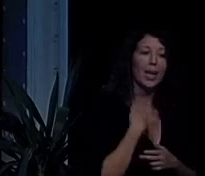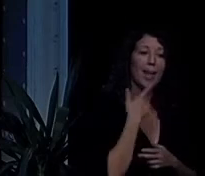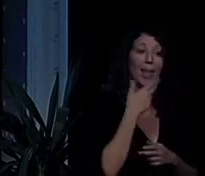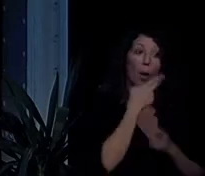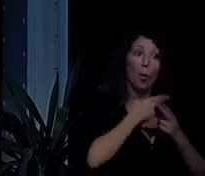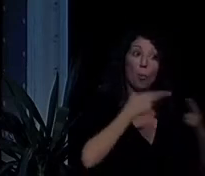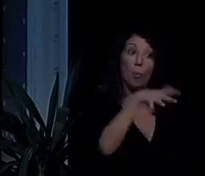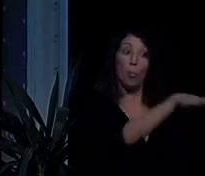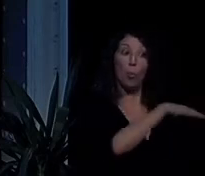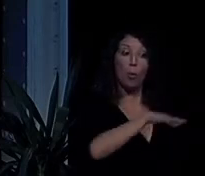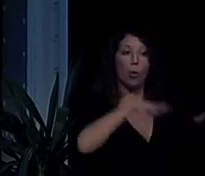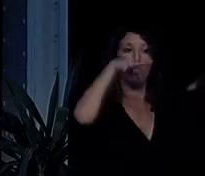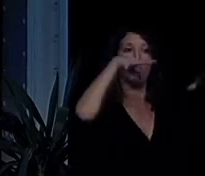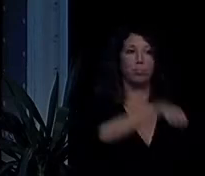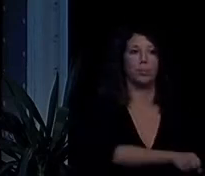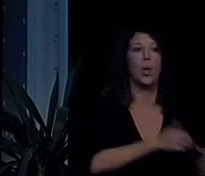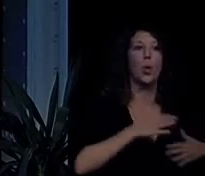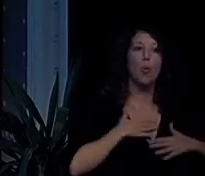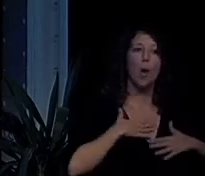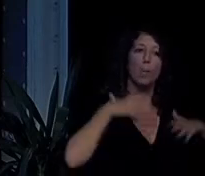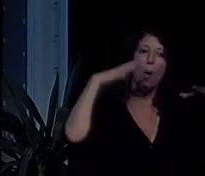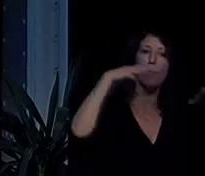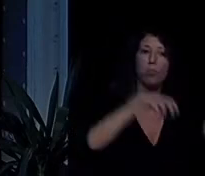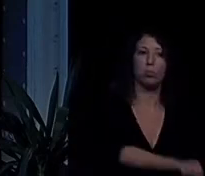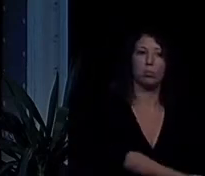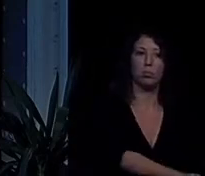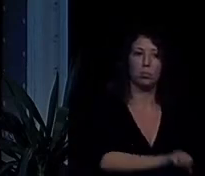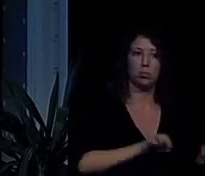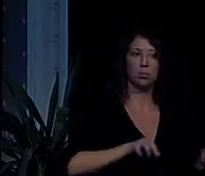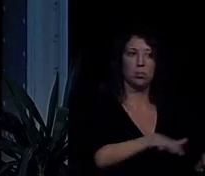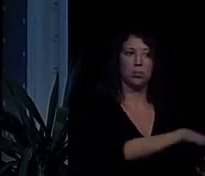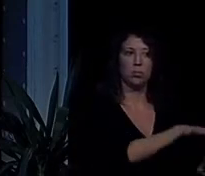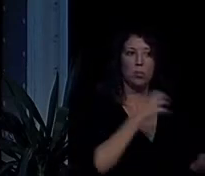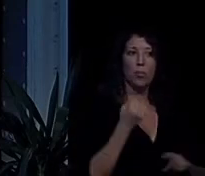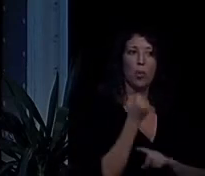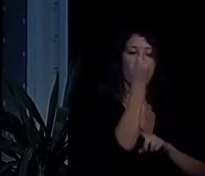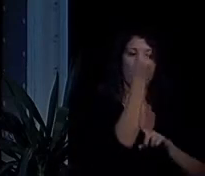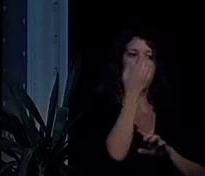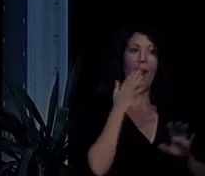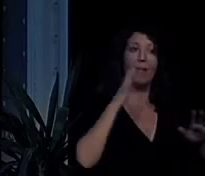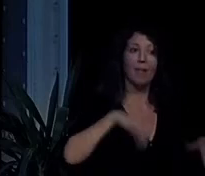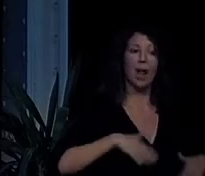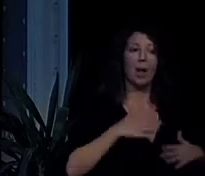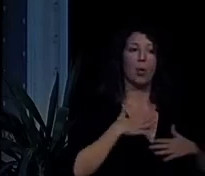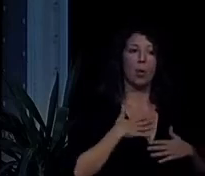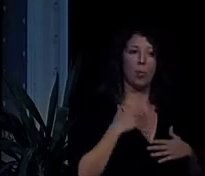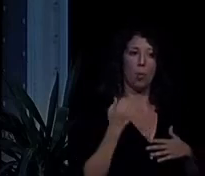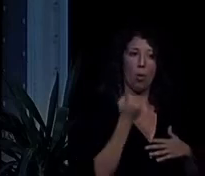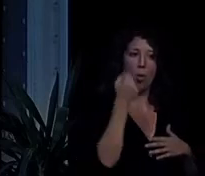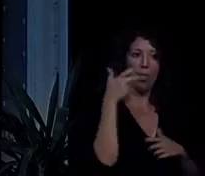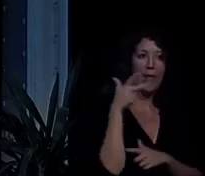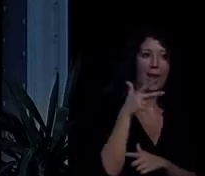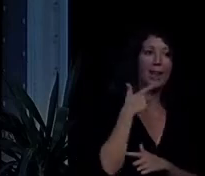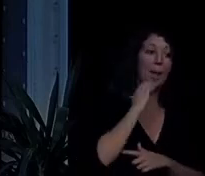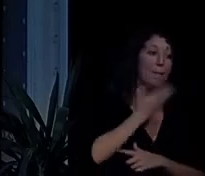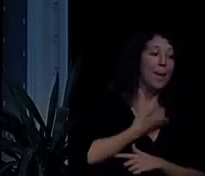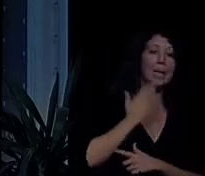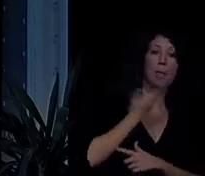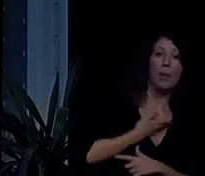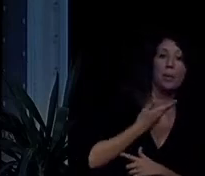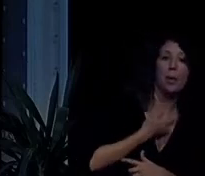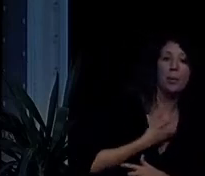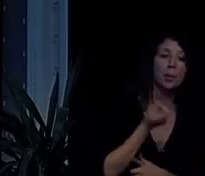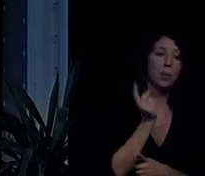espacio público desde nuestros cuerpos y que nuestros cuerpos van a ser agencia, no vamos a ser simples víctimas, ¿no?